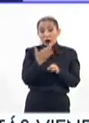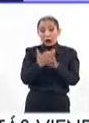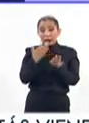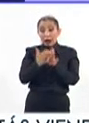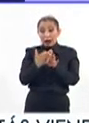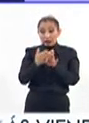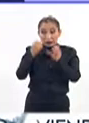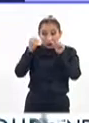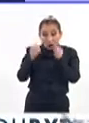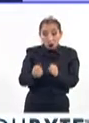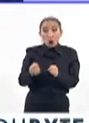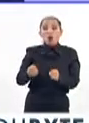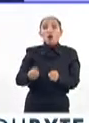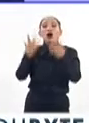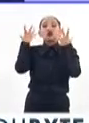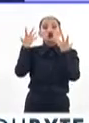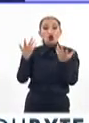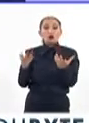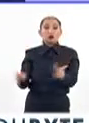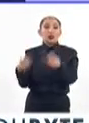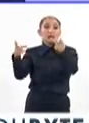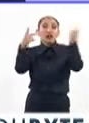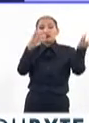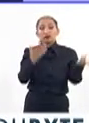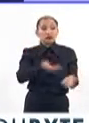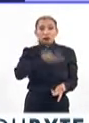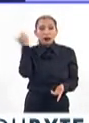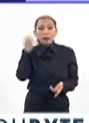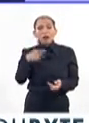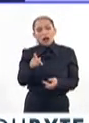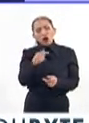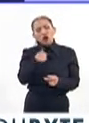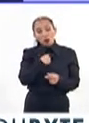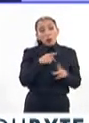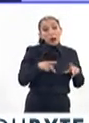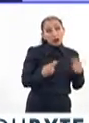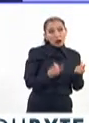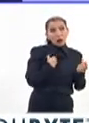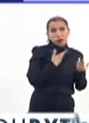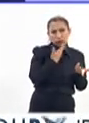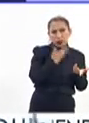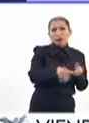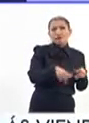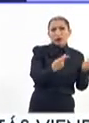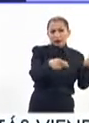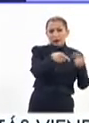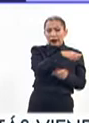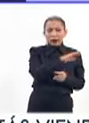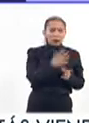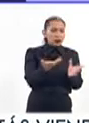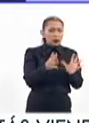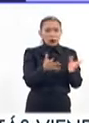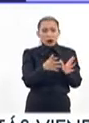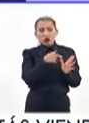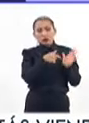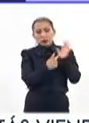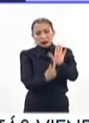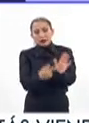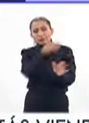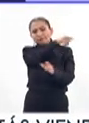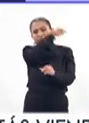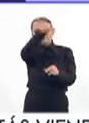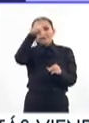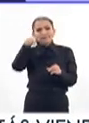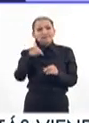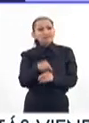bien como en los números de cuánta venta haya tenido. Pero la parte que yo vendía, se fue muy bien el libro. Tuvimos presentaciones, por